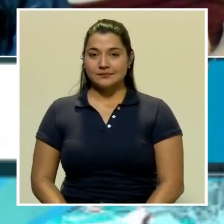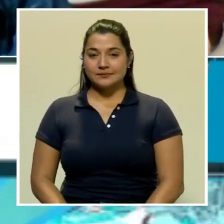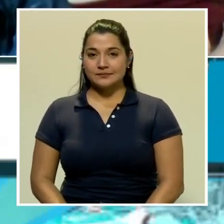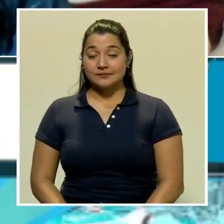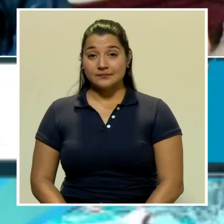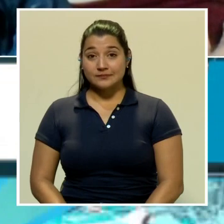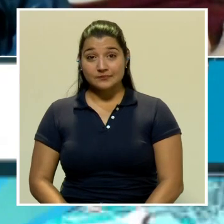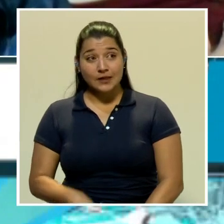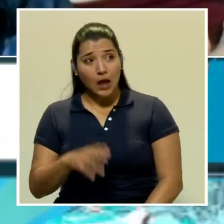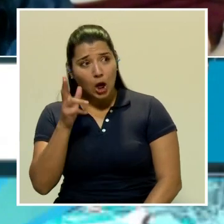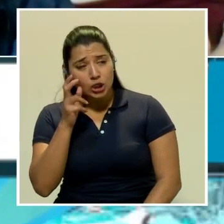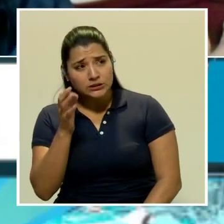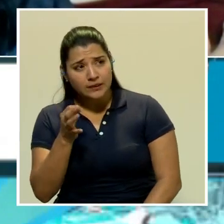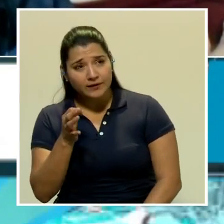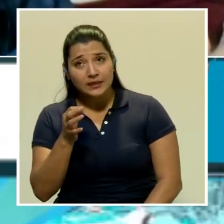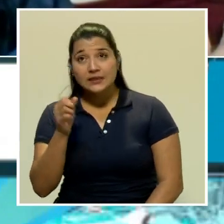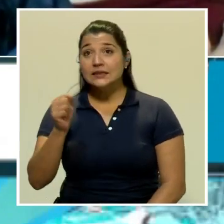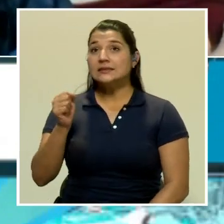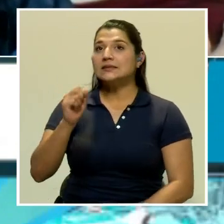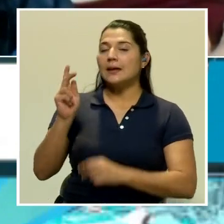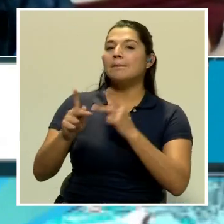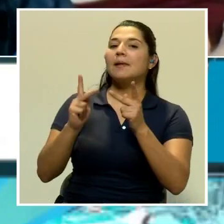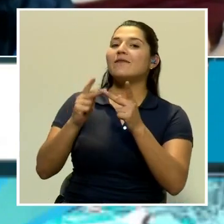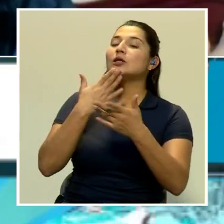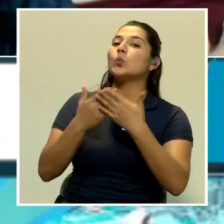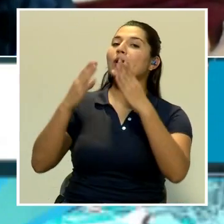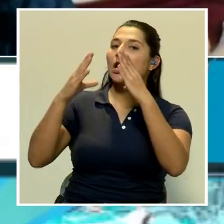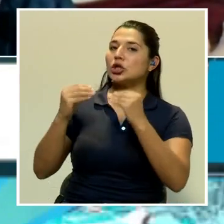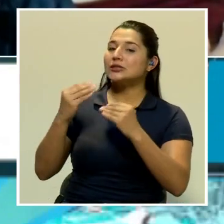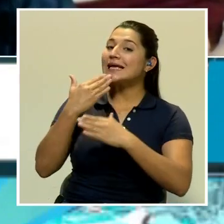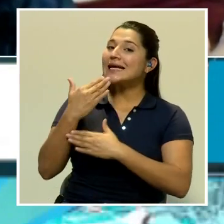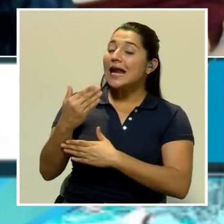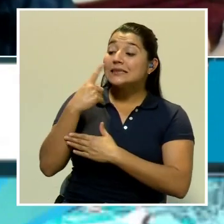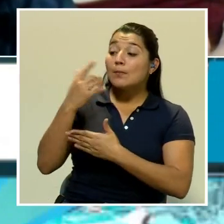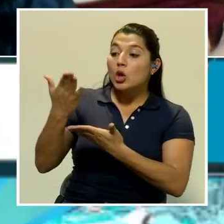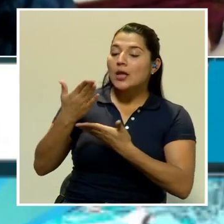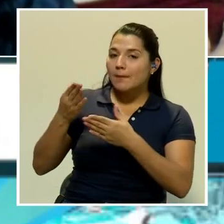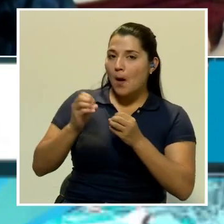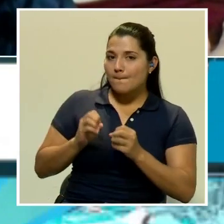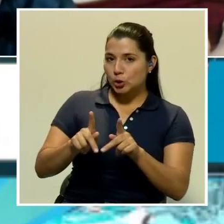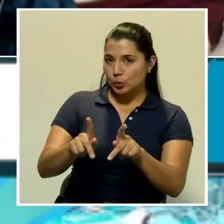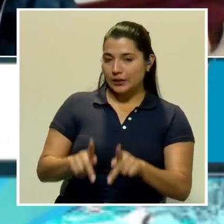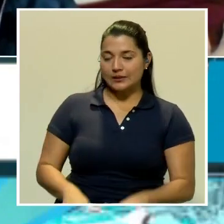¿Me escucha? Sí, señor, perfectamente. Buenas noches. Gracias por la oportunidad.